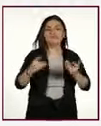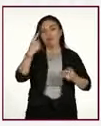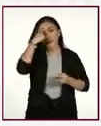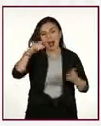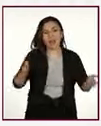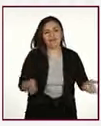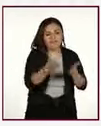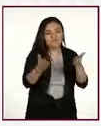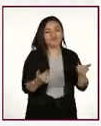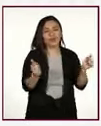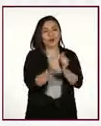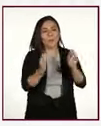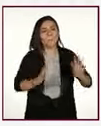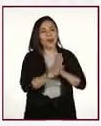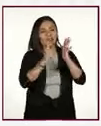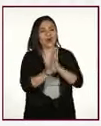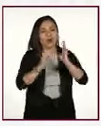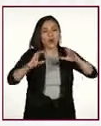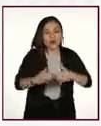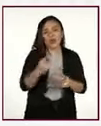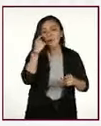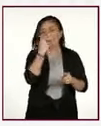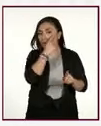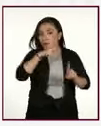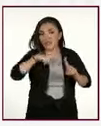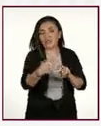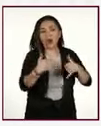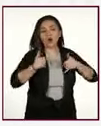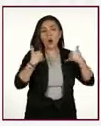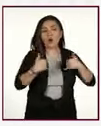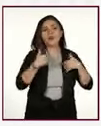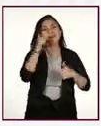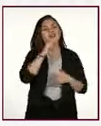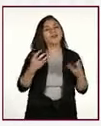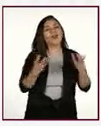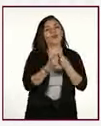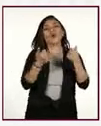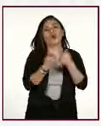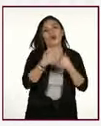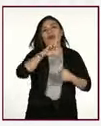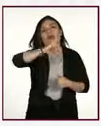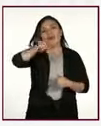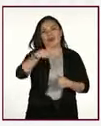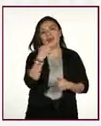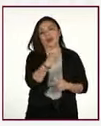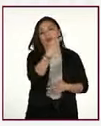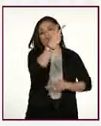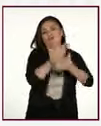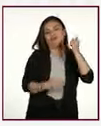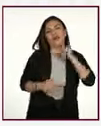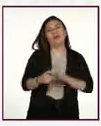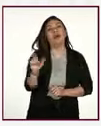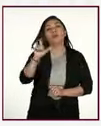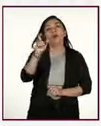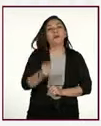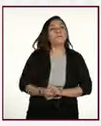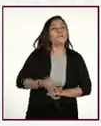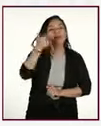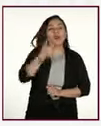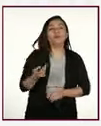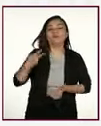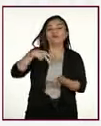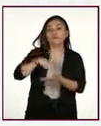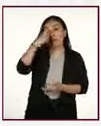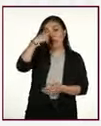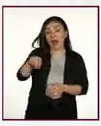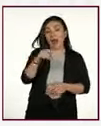impacto comunitario y de las perspectivas de juventudes, incluye este eje transversal. O sea, es de las primeras veces que en los servicios de